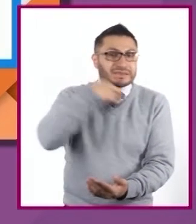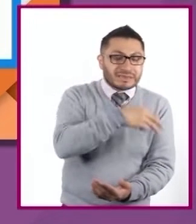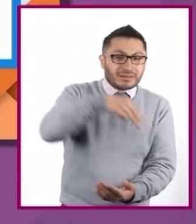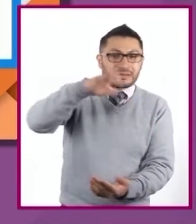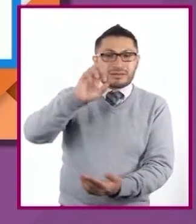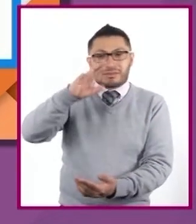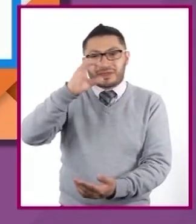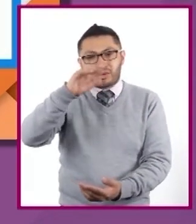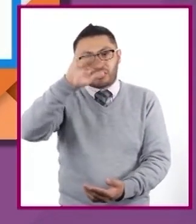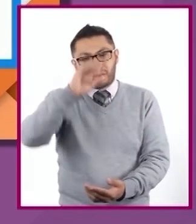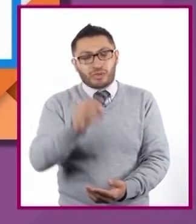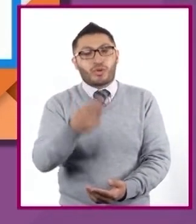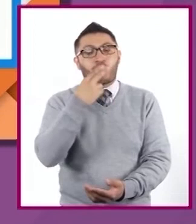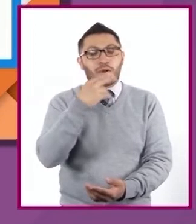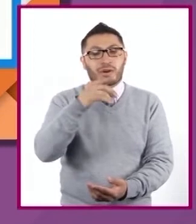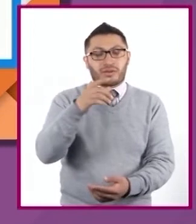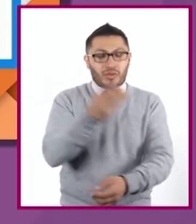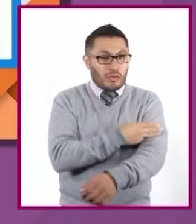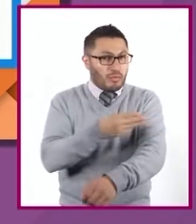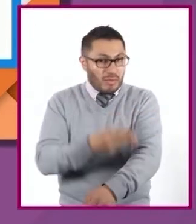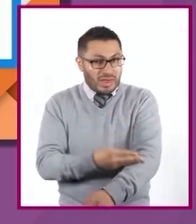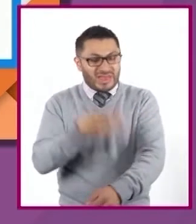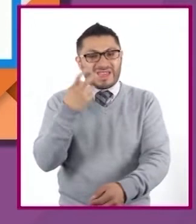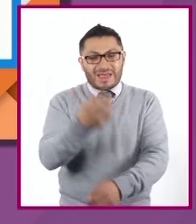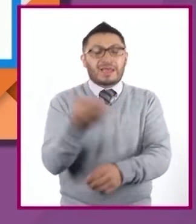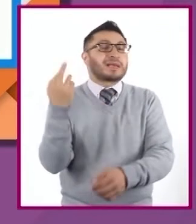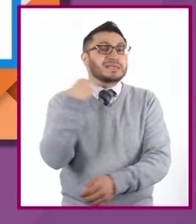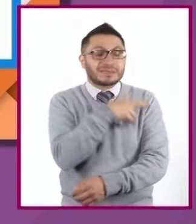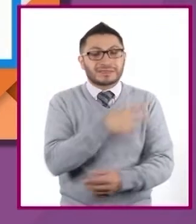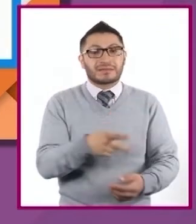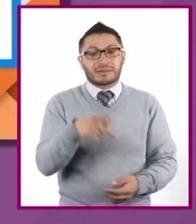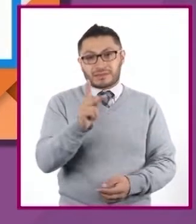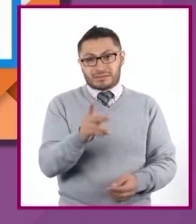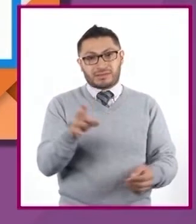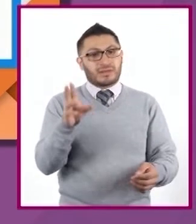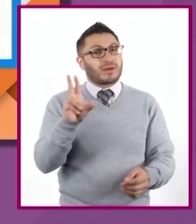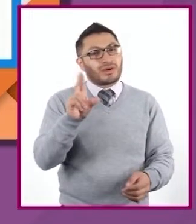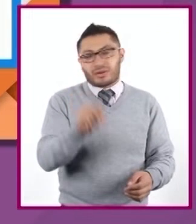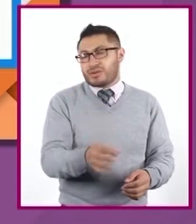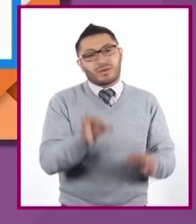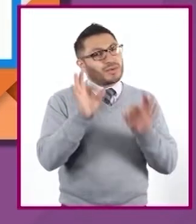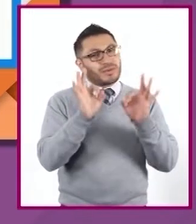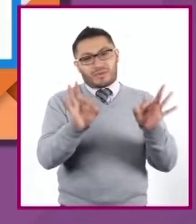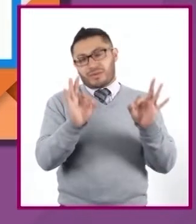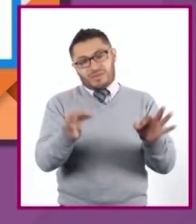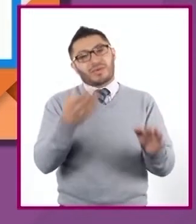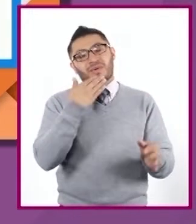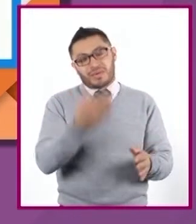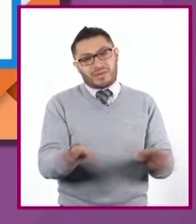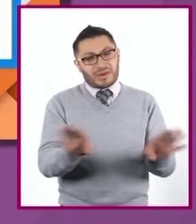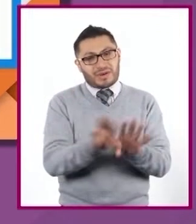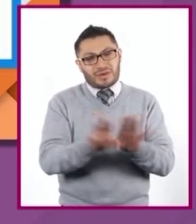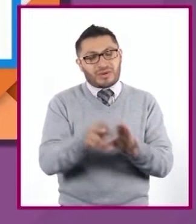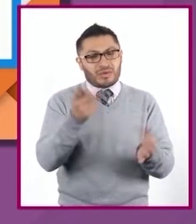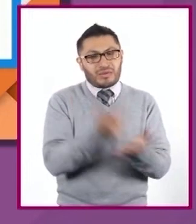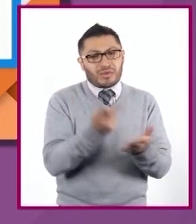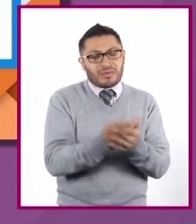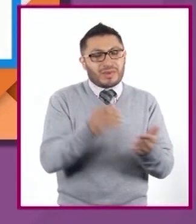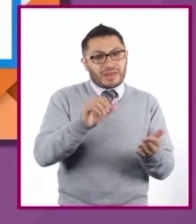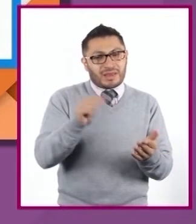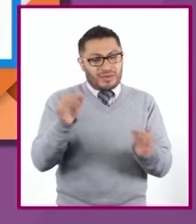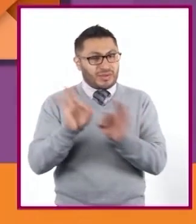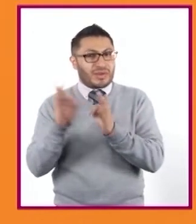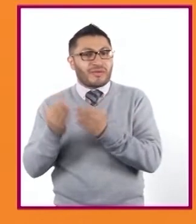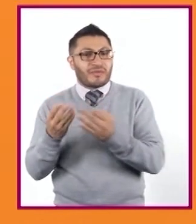del mercurio, usando leña. Era un proceso rápido, pero no se lograba la calidad del mineral que se obtenía con el método de